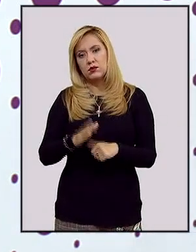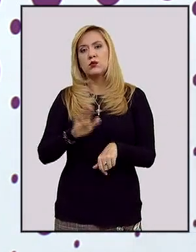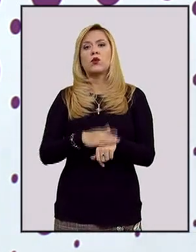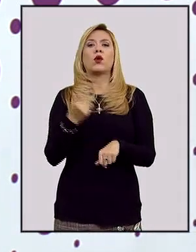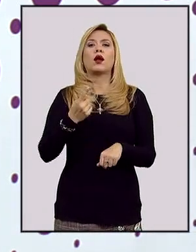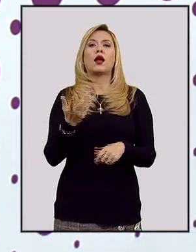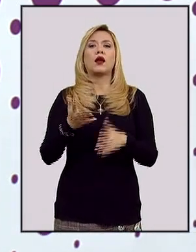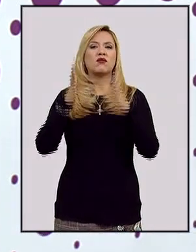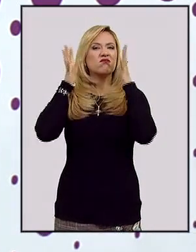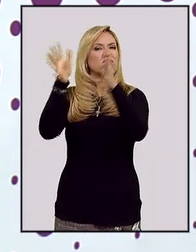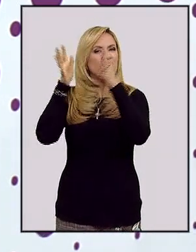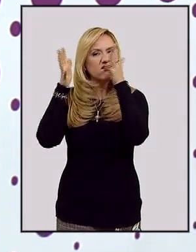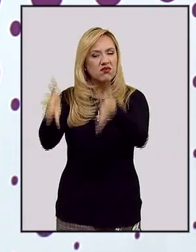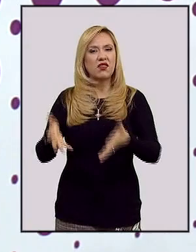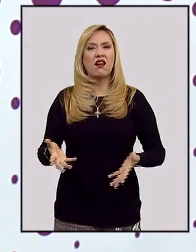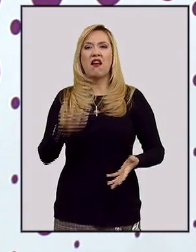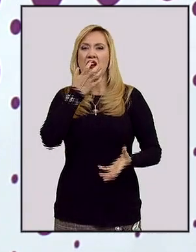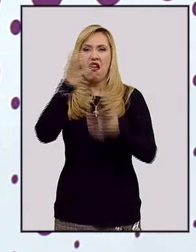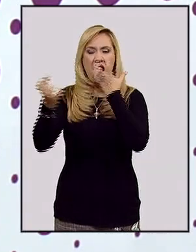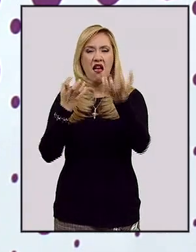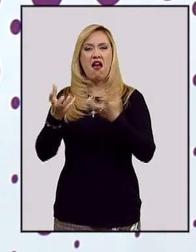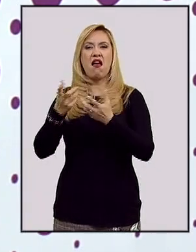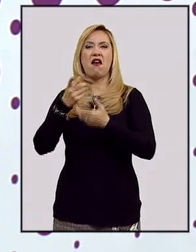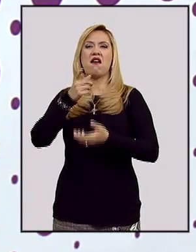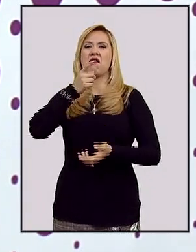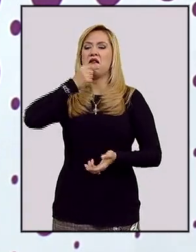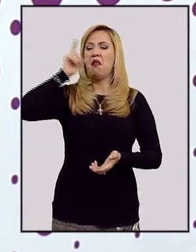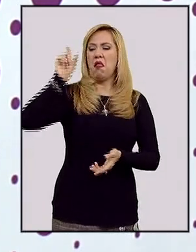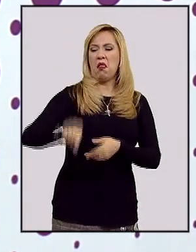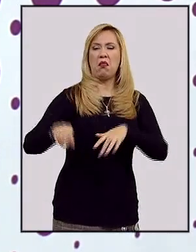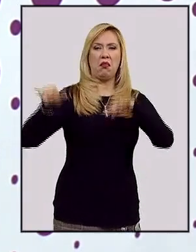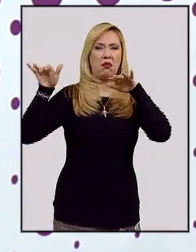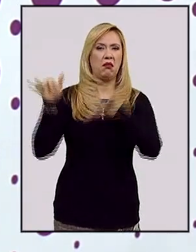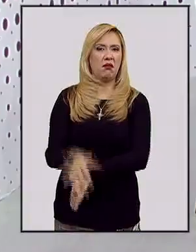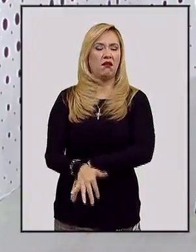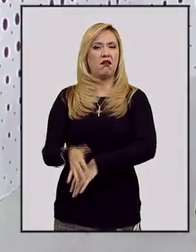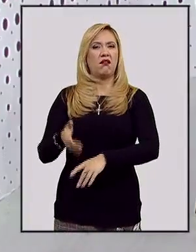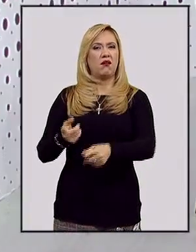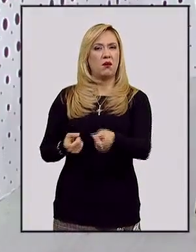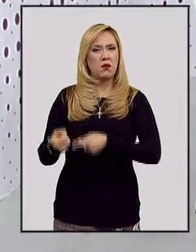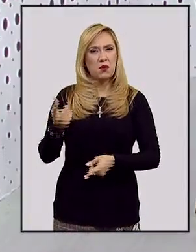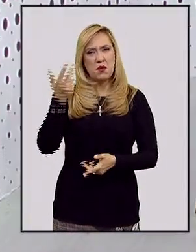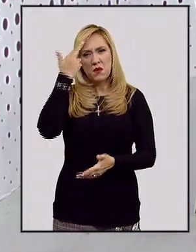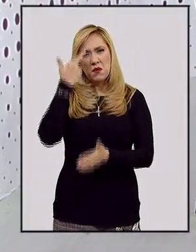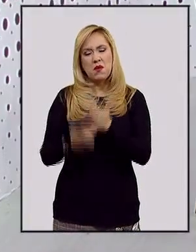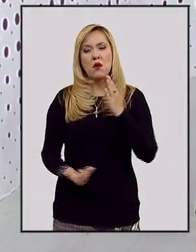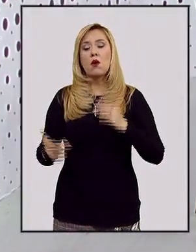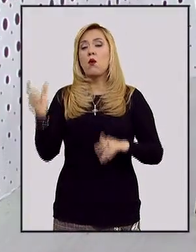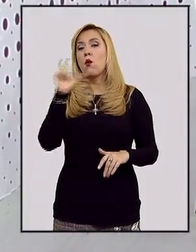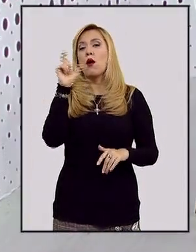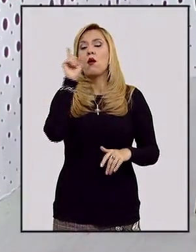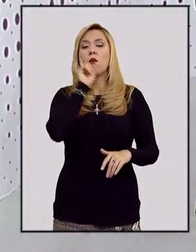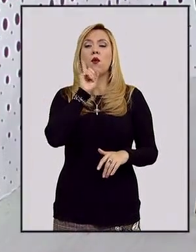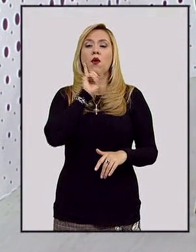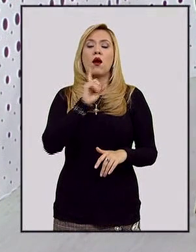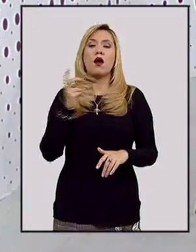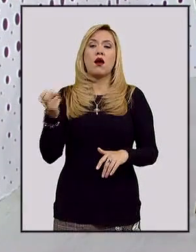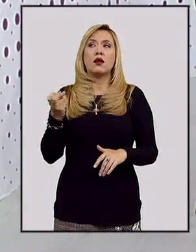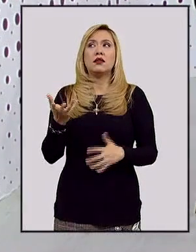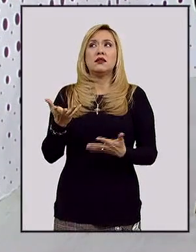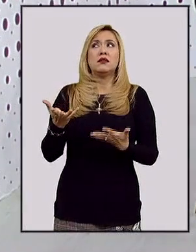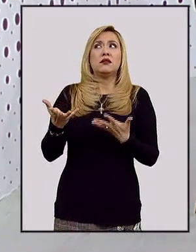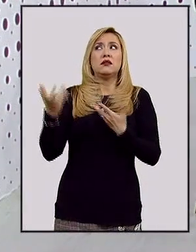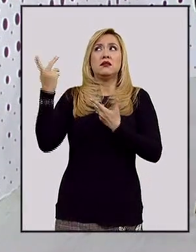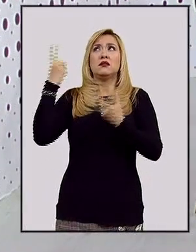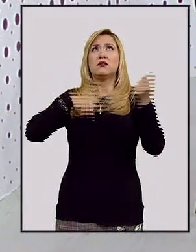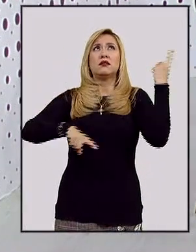desde regaños, malos tratos, humillaciones y coacción para que las mujeres durante su proceso puedan tomar